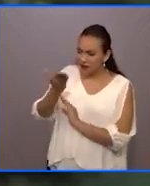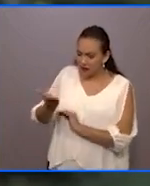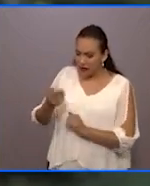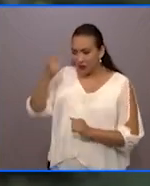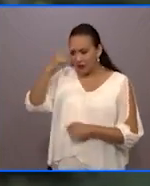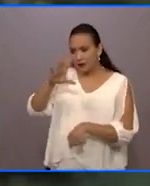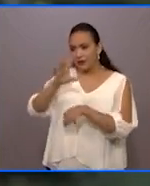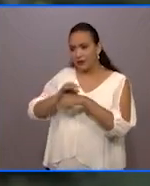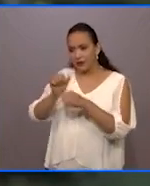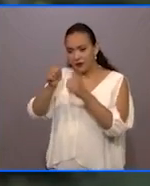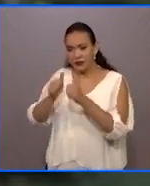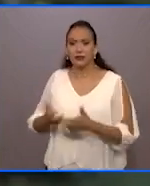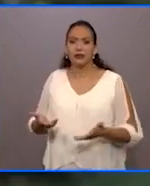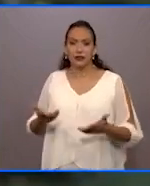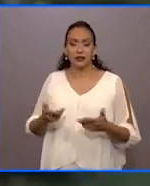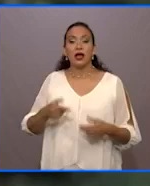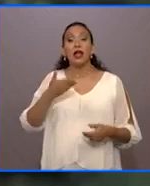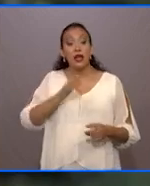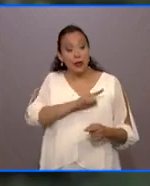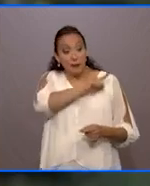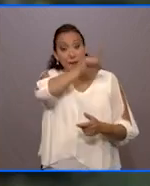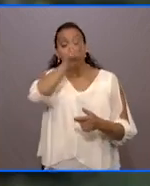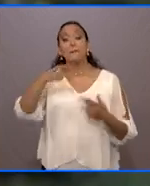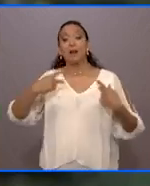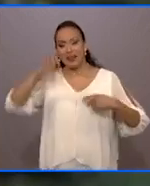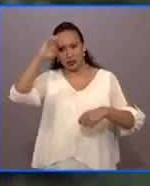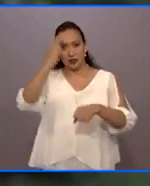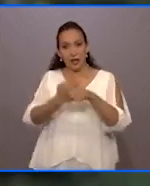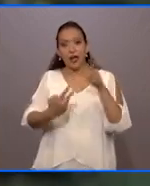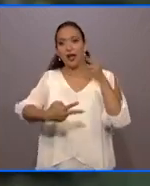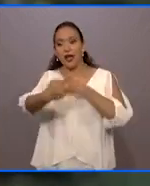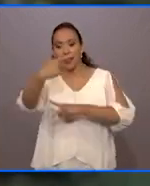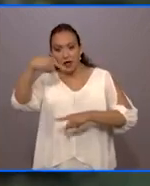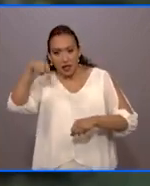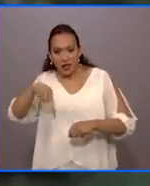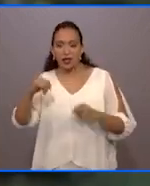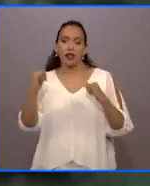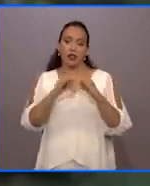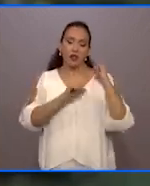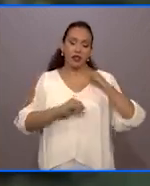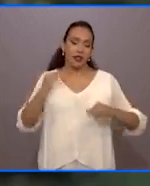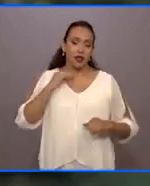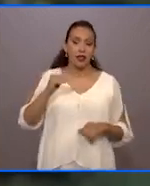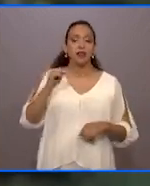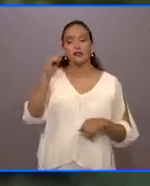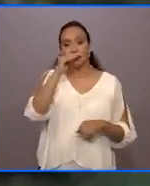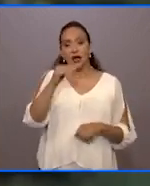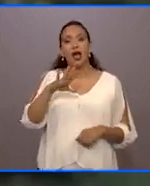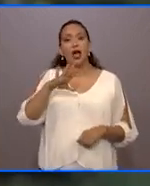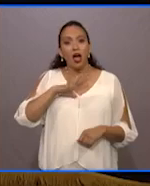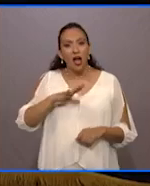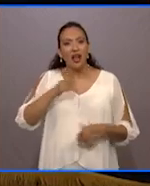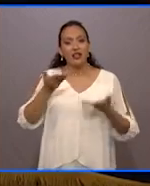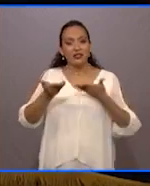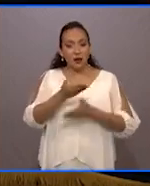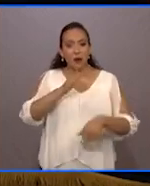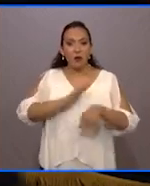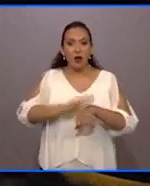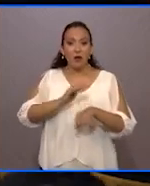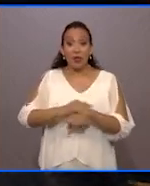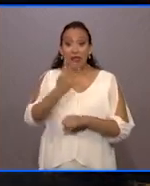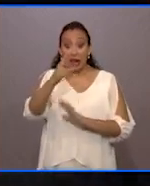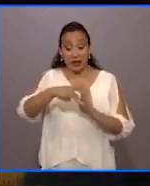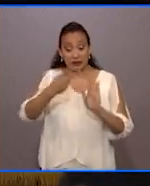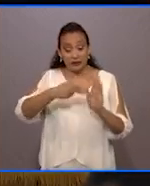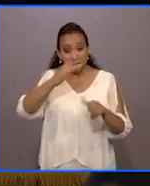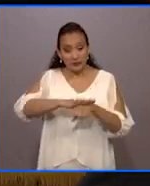de las personas extranjeras que acuden al Instituto Federal de Defensoría Pública. Se han triplicado la demanda de nuestros servicios. En el marco del